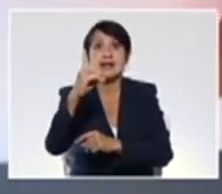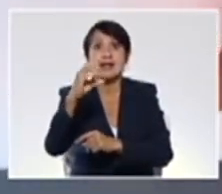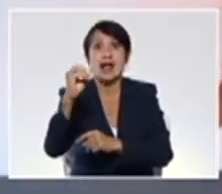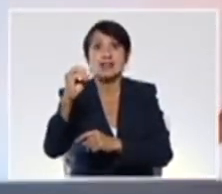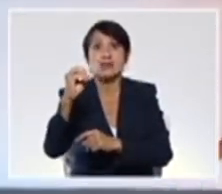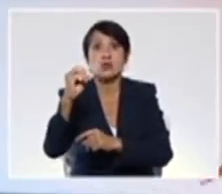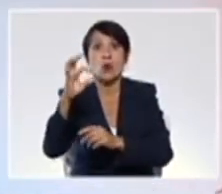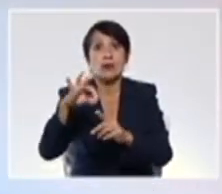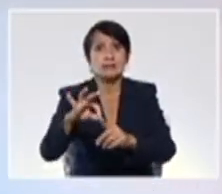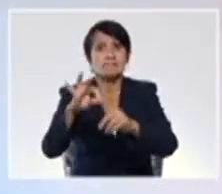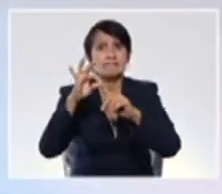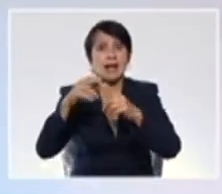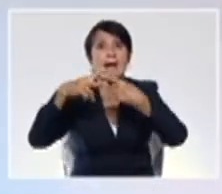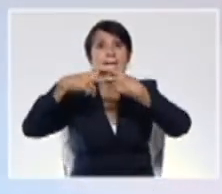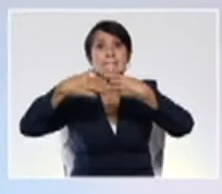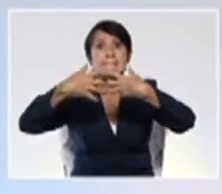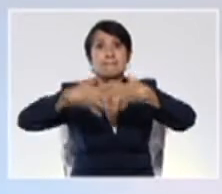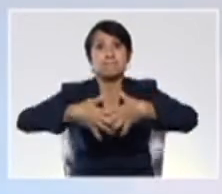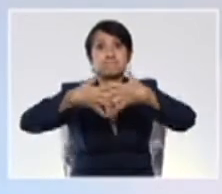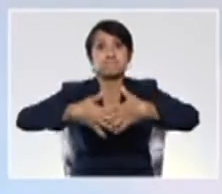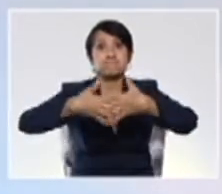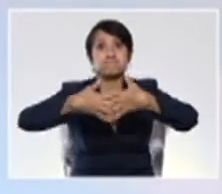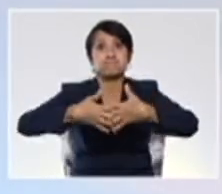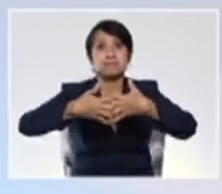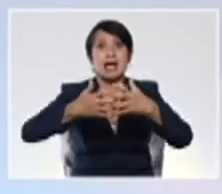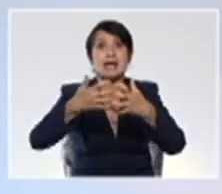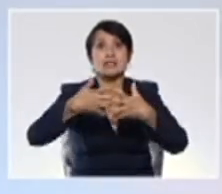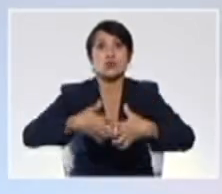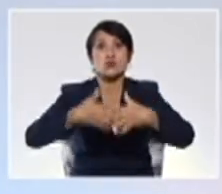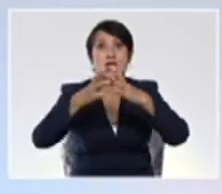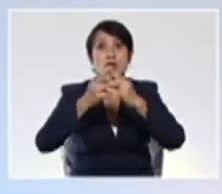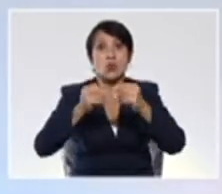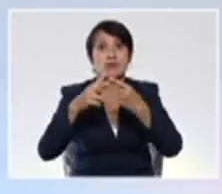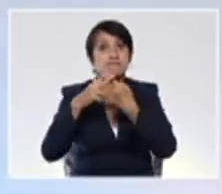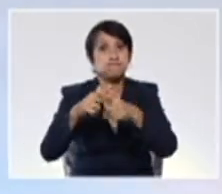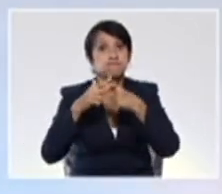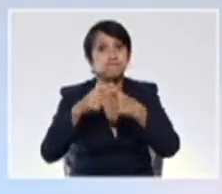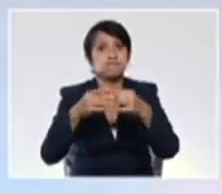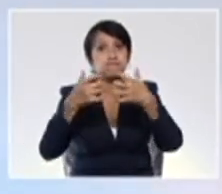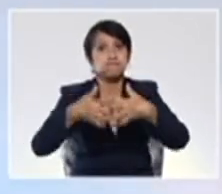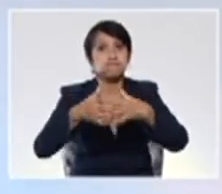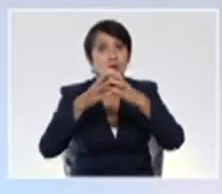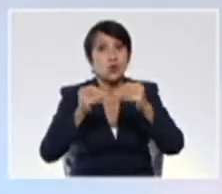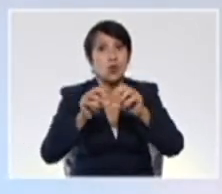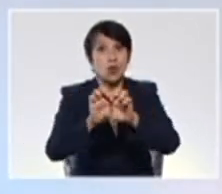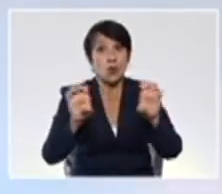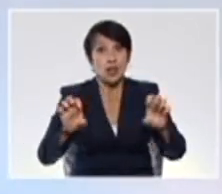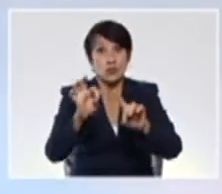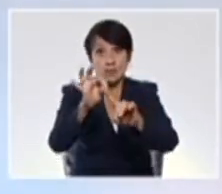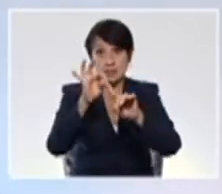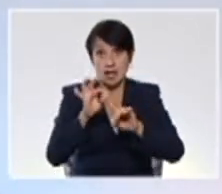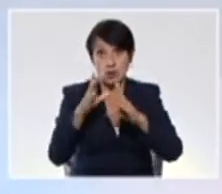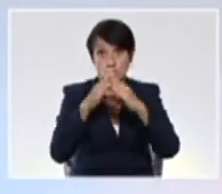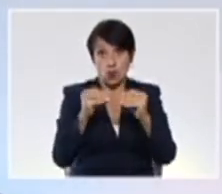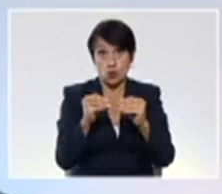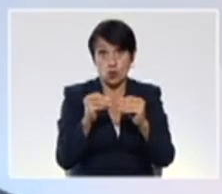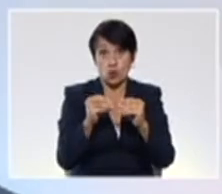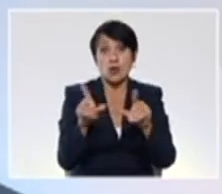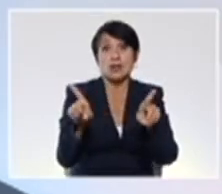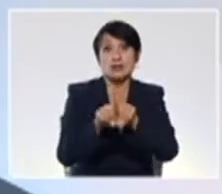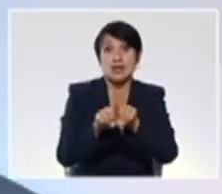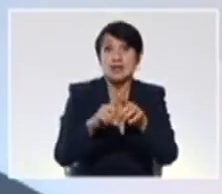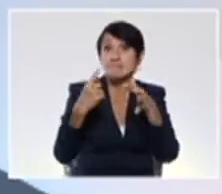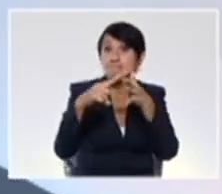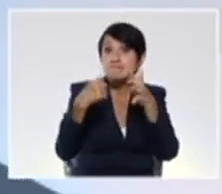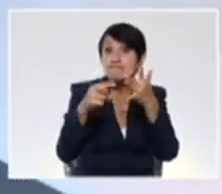especialista en mecánica industrial, pero también con las adaptaciones curriculares de la modalidad de educación especial y por supuesto esos